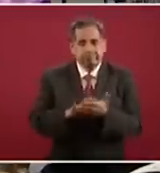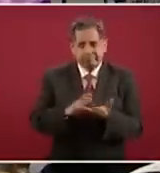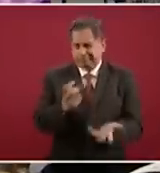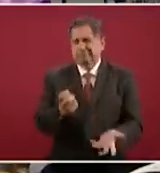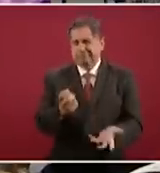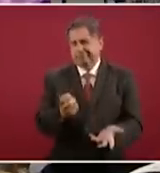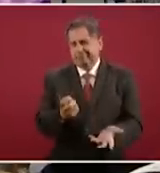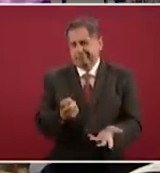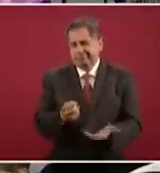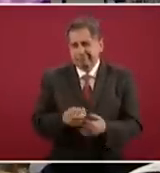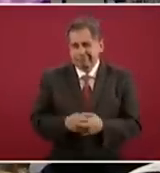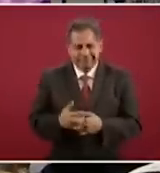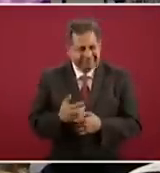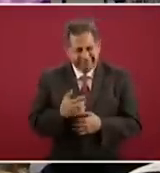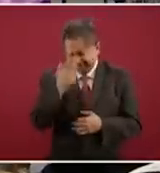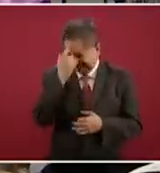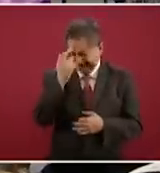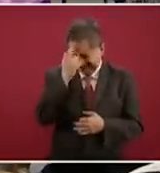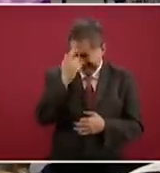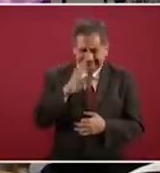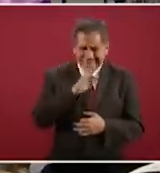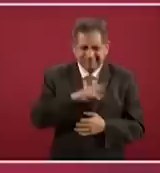Dice lo retorcido